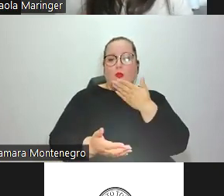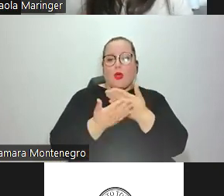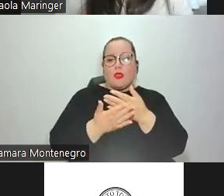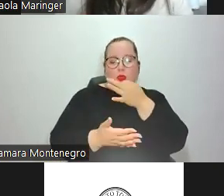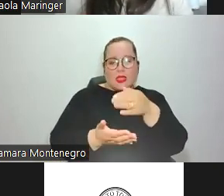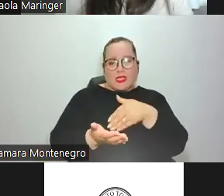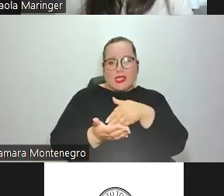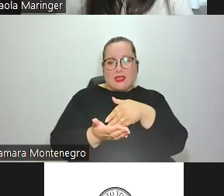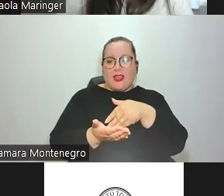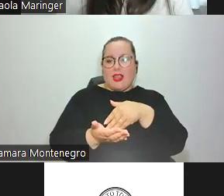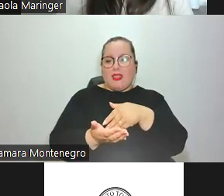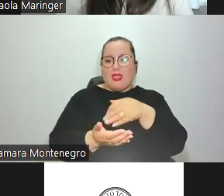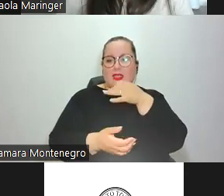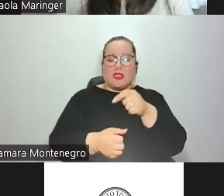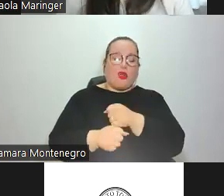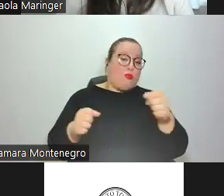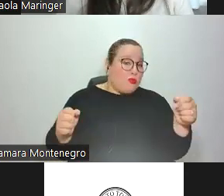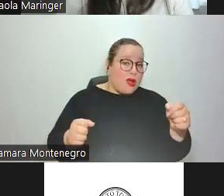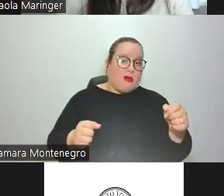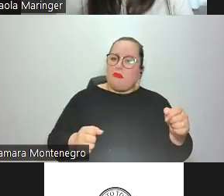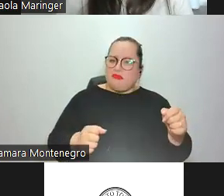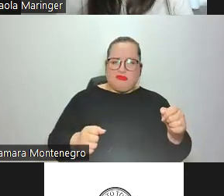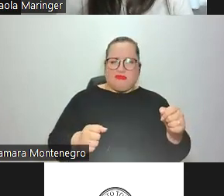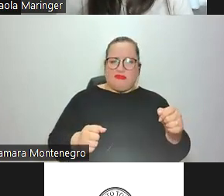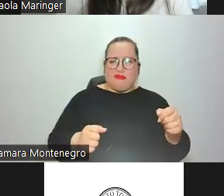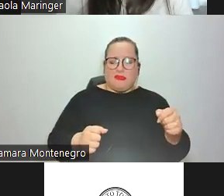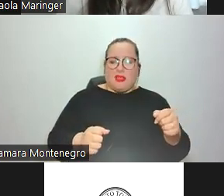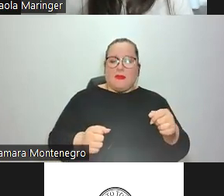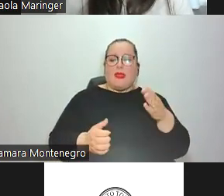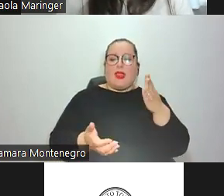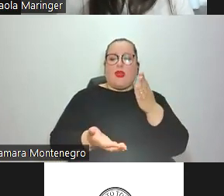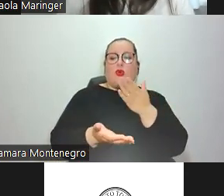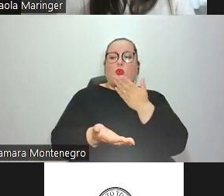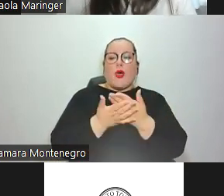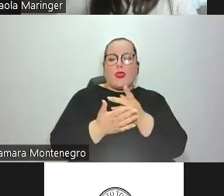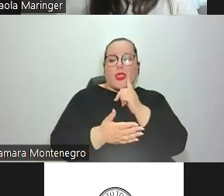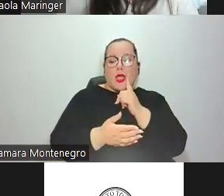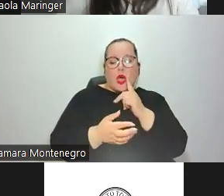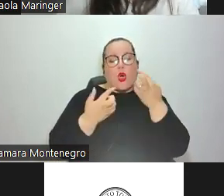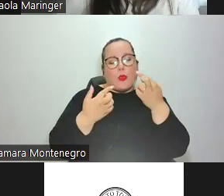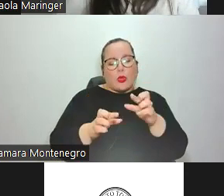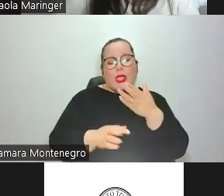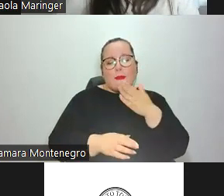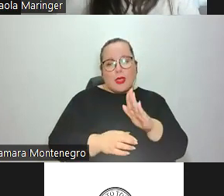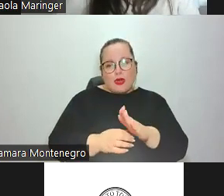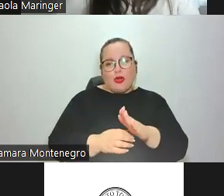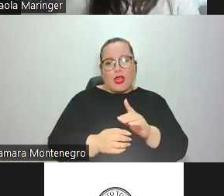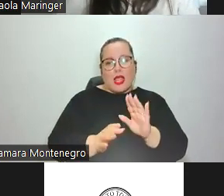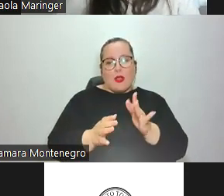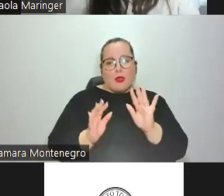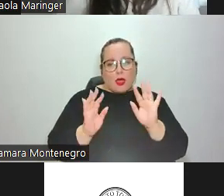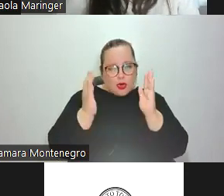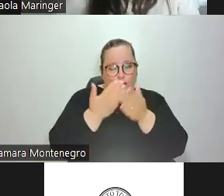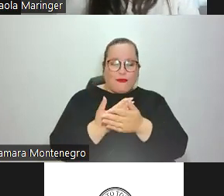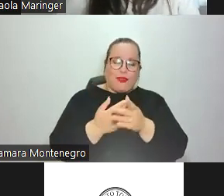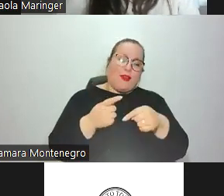como, oye, es como algo que no voy a poder cambiar, pero cuando yo tengo esa oportunidad de mejora, que bueno, se confunde a lo mejor con la siguiente, las